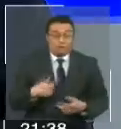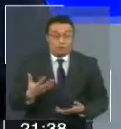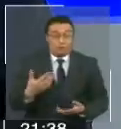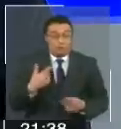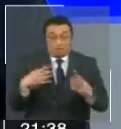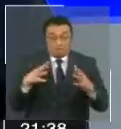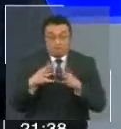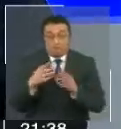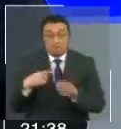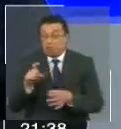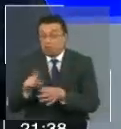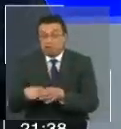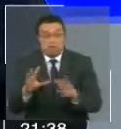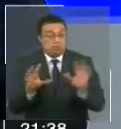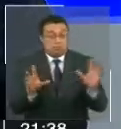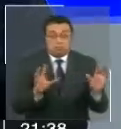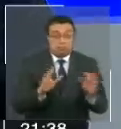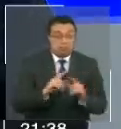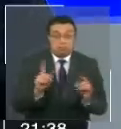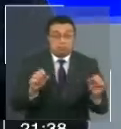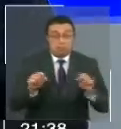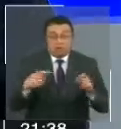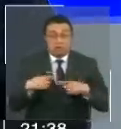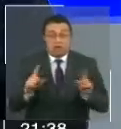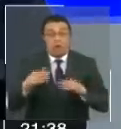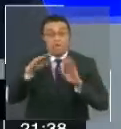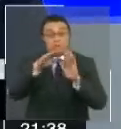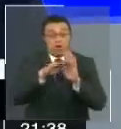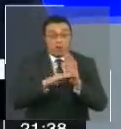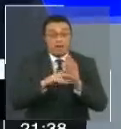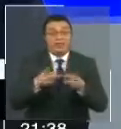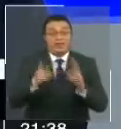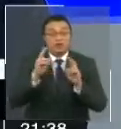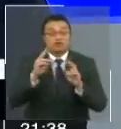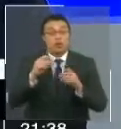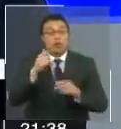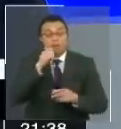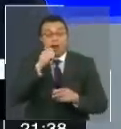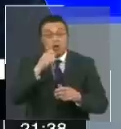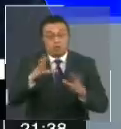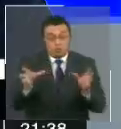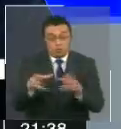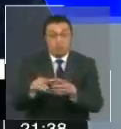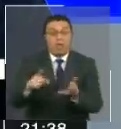militancia política. El Programa de Derechos Humanos es un organismo técnico